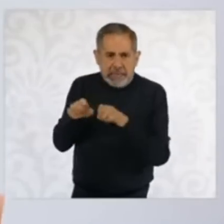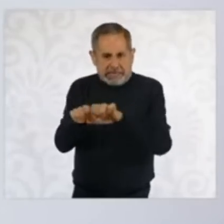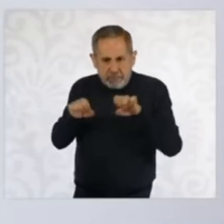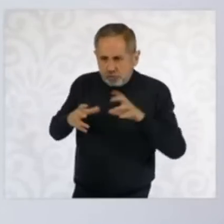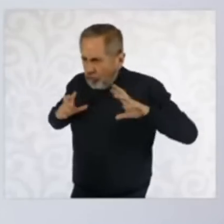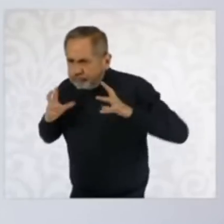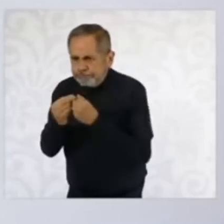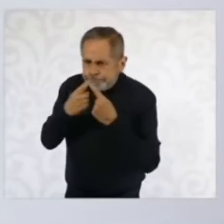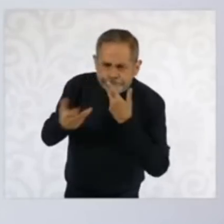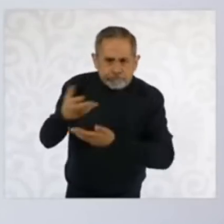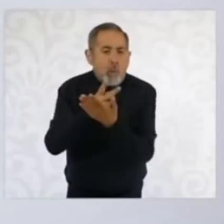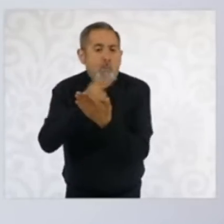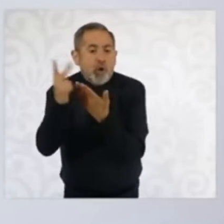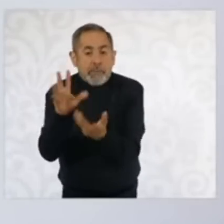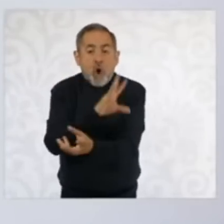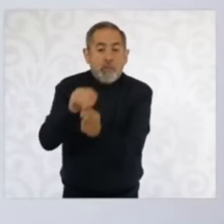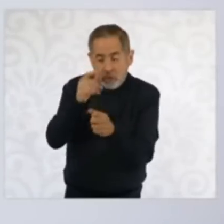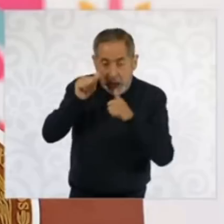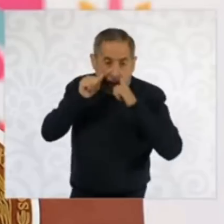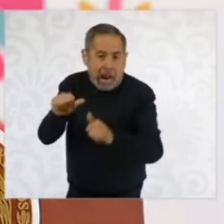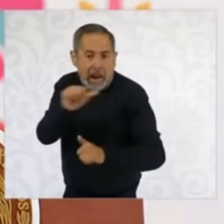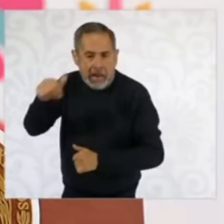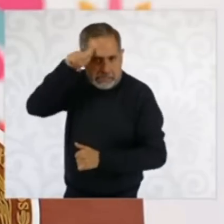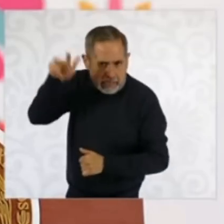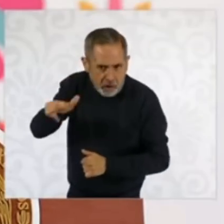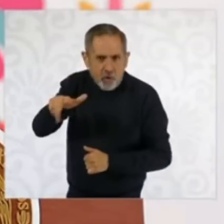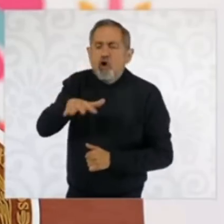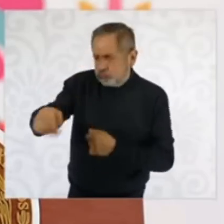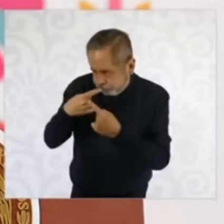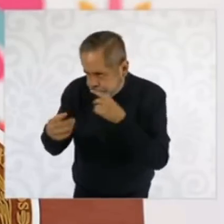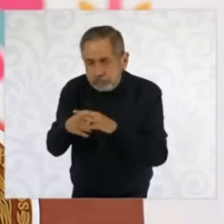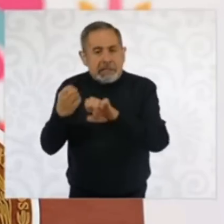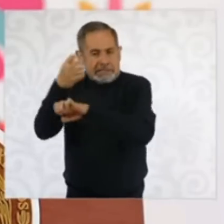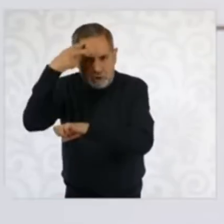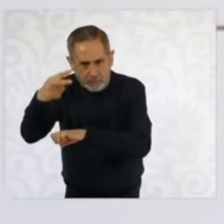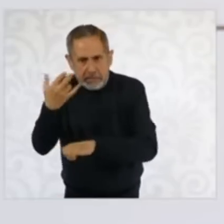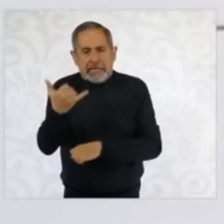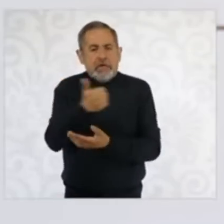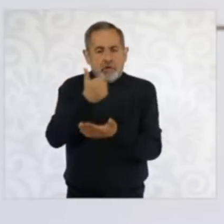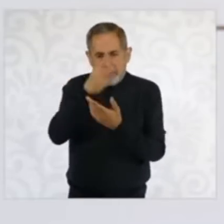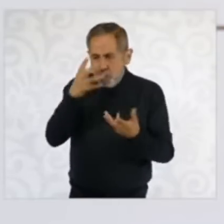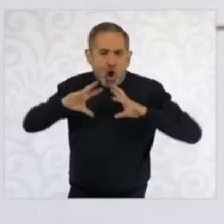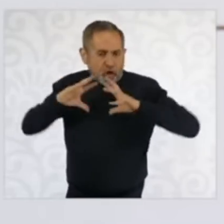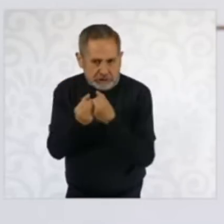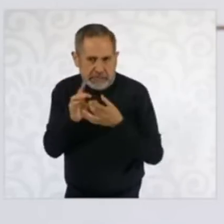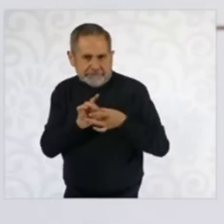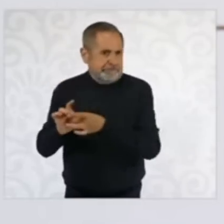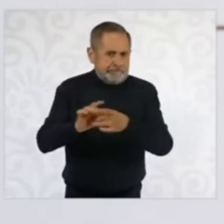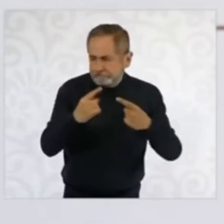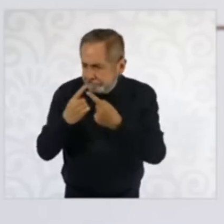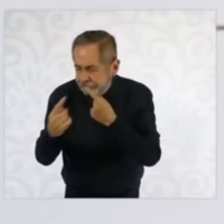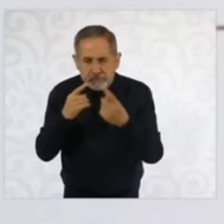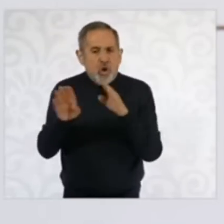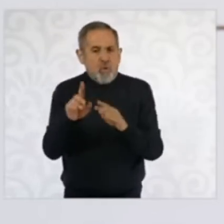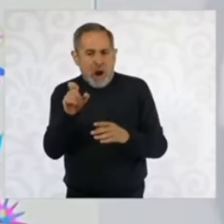trabajando un programa integral para Hidalgo, para el Estado de México y para la Ciudad de México, que tenga formas